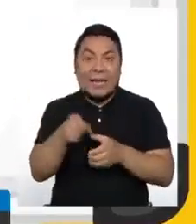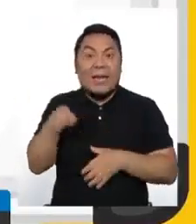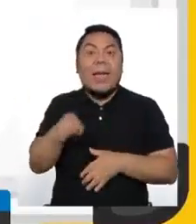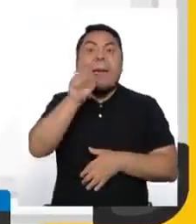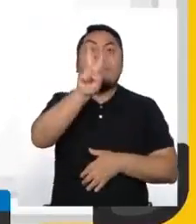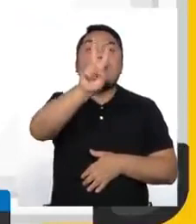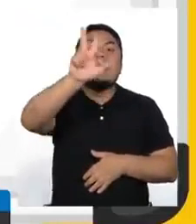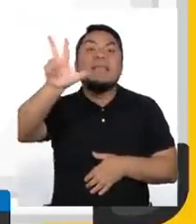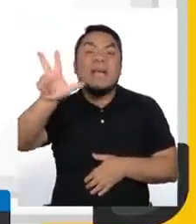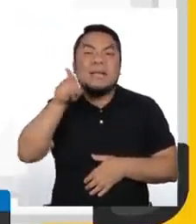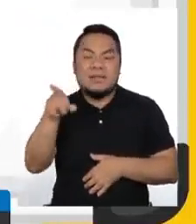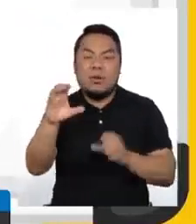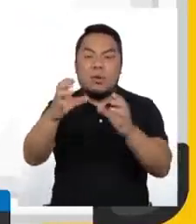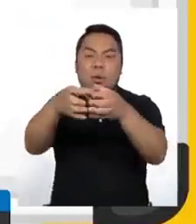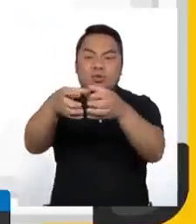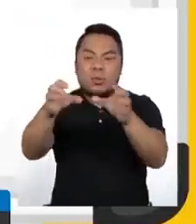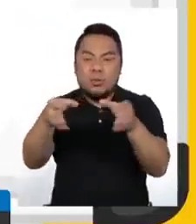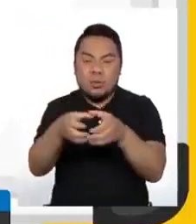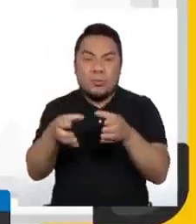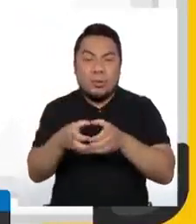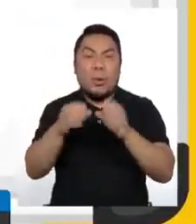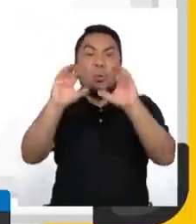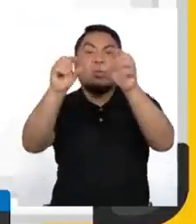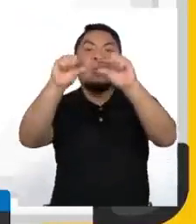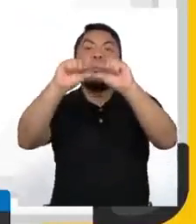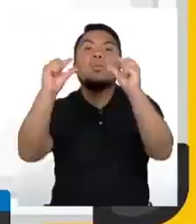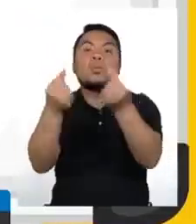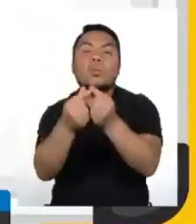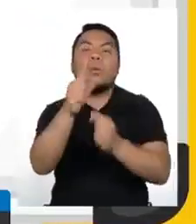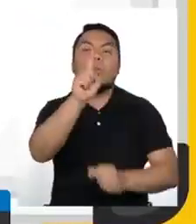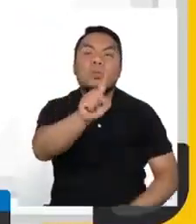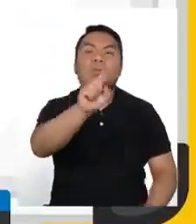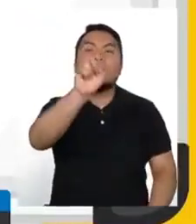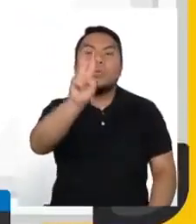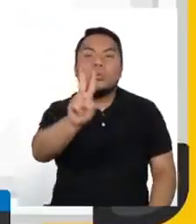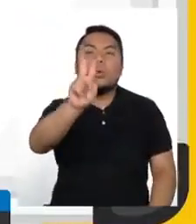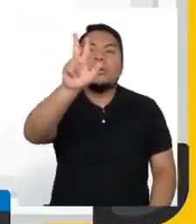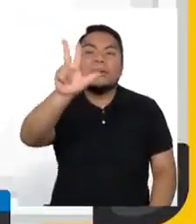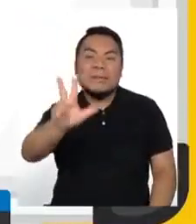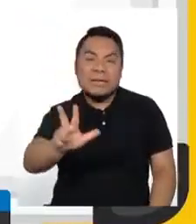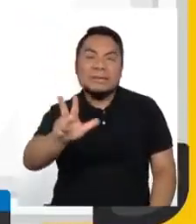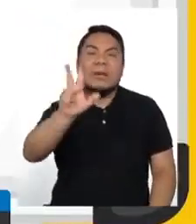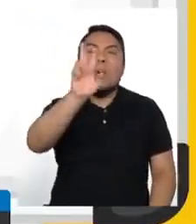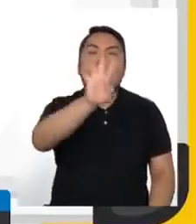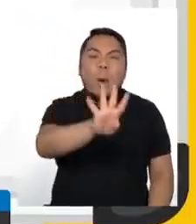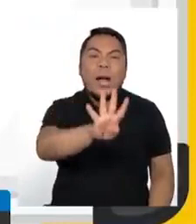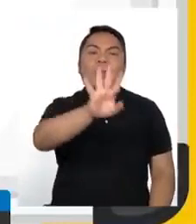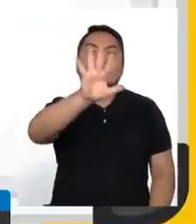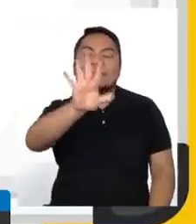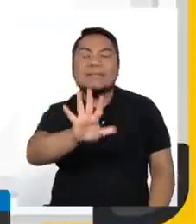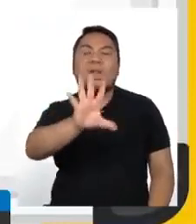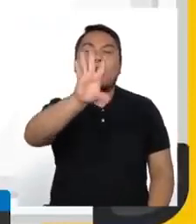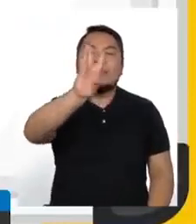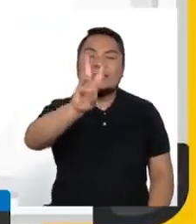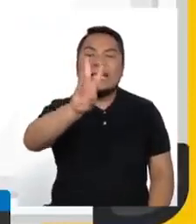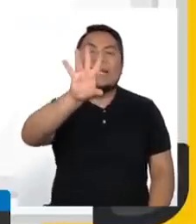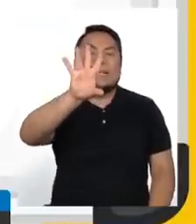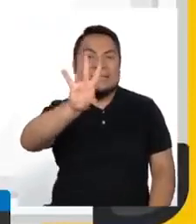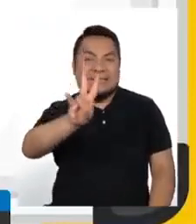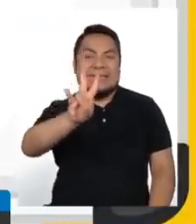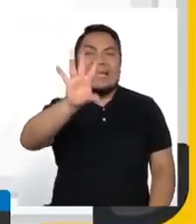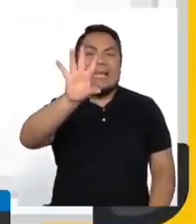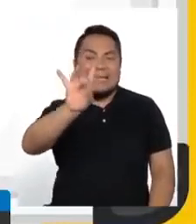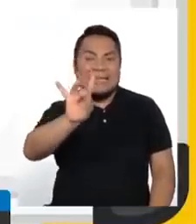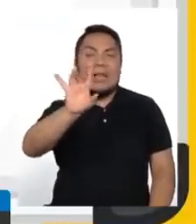lo ha hecho así. Un grupo de 1, 2, 3, 4, 5, 6,